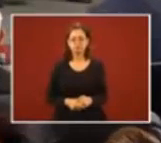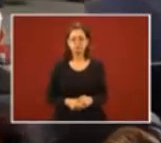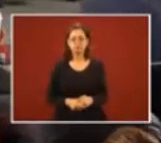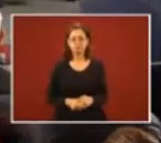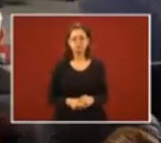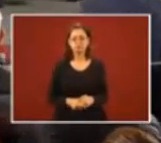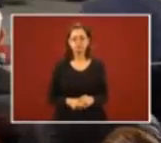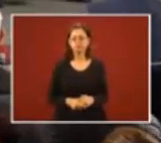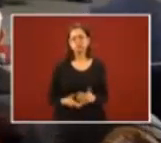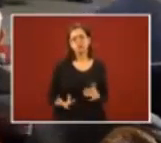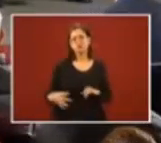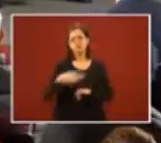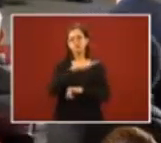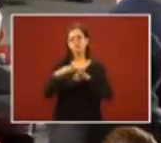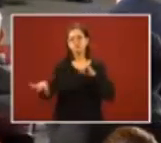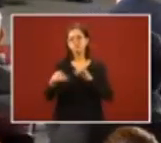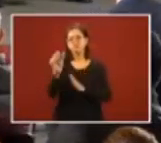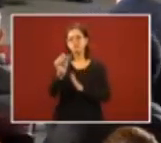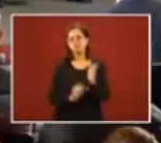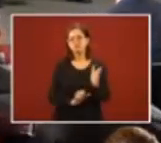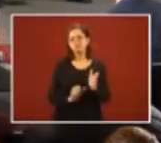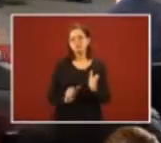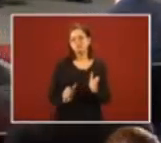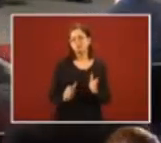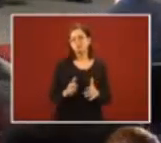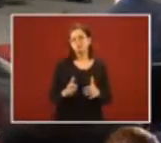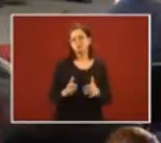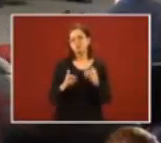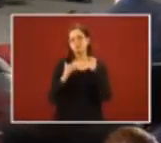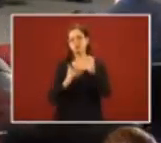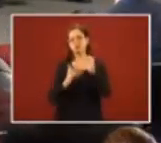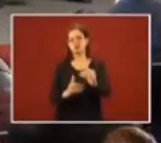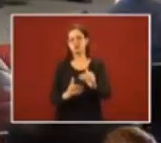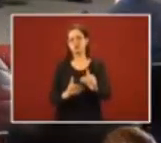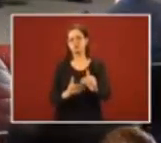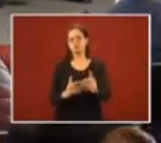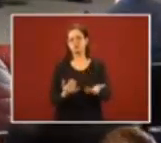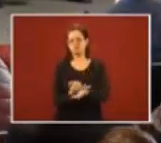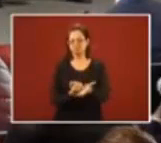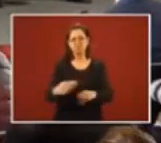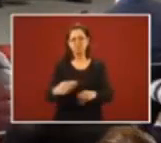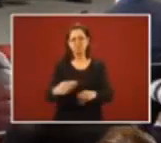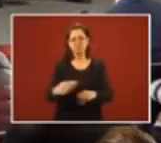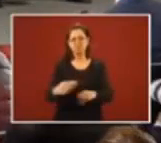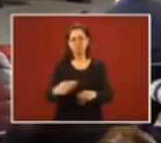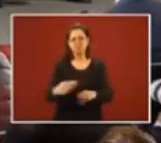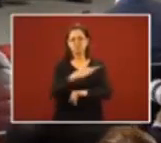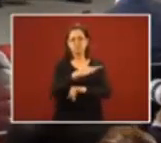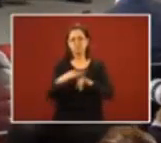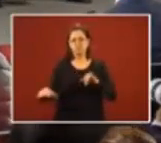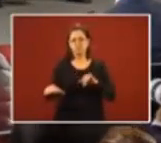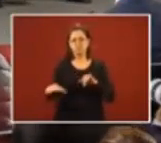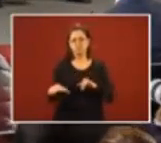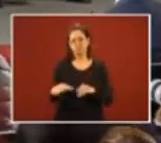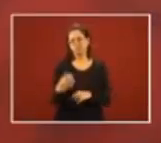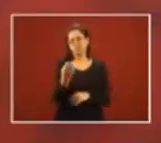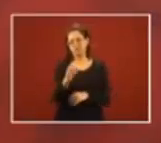O sea, es para fin de mes el límite, o sea, para la decisión, no